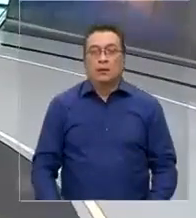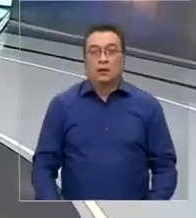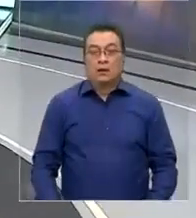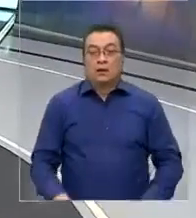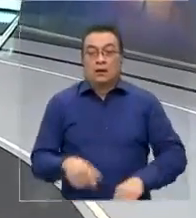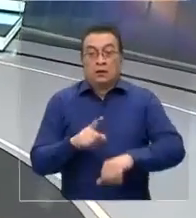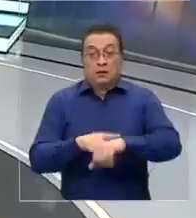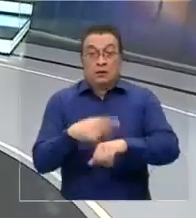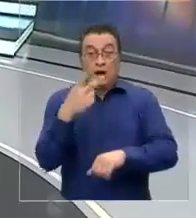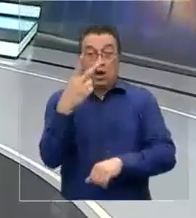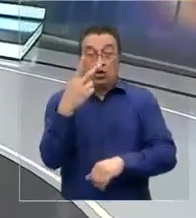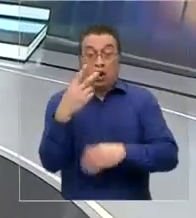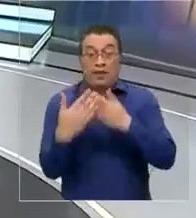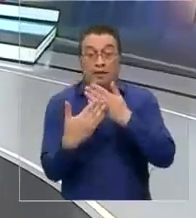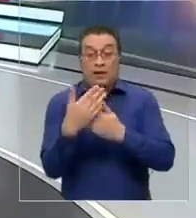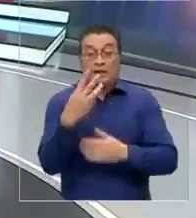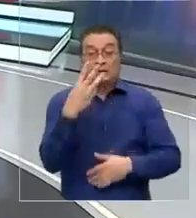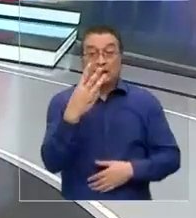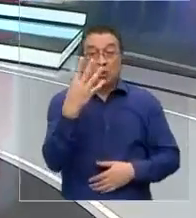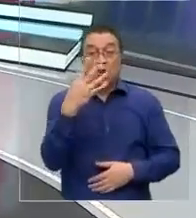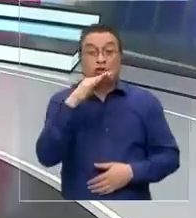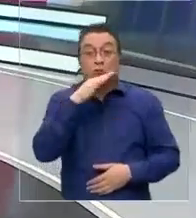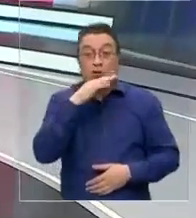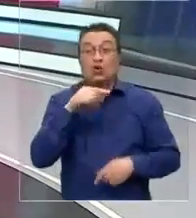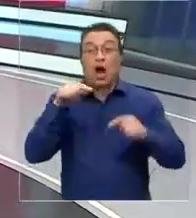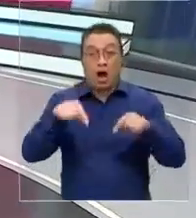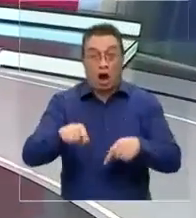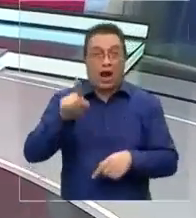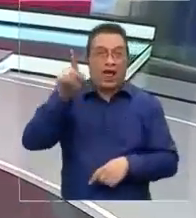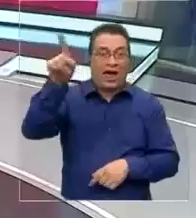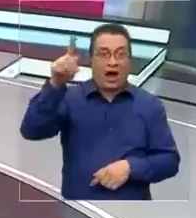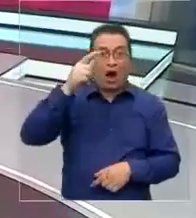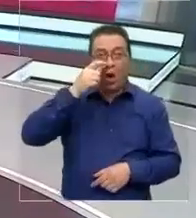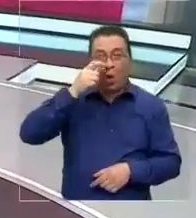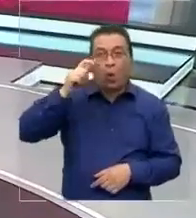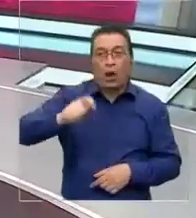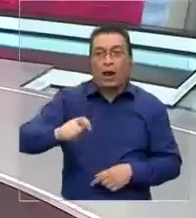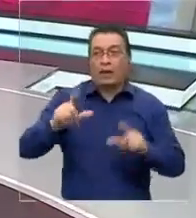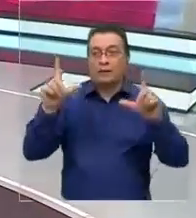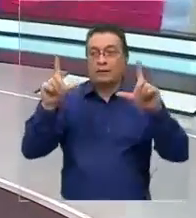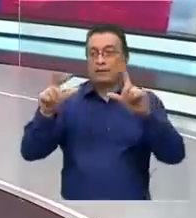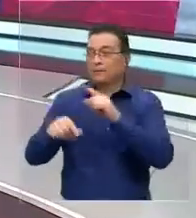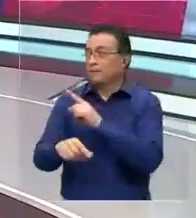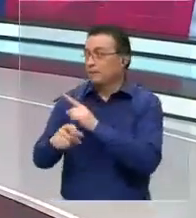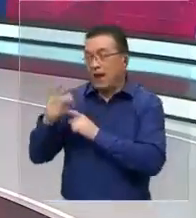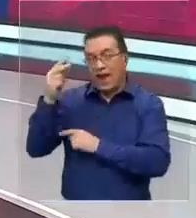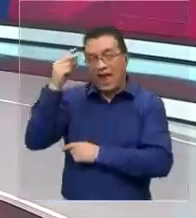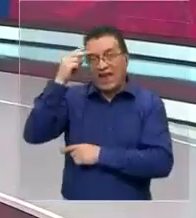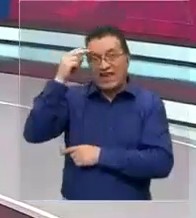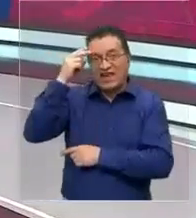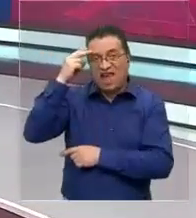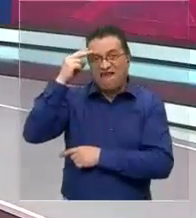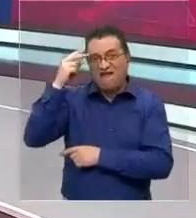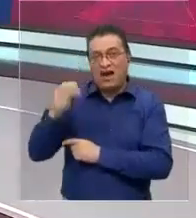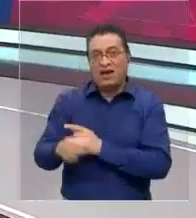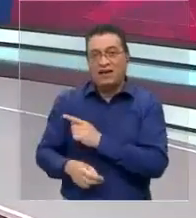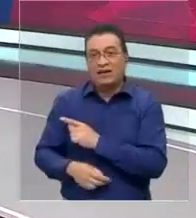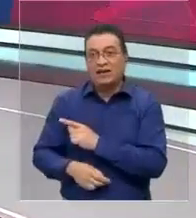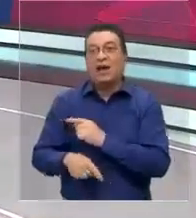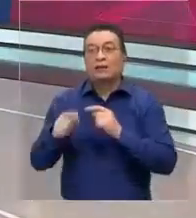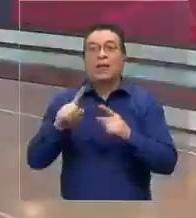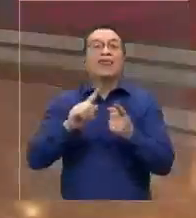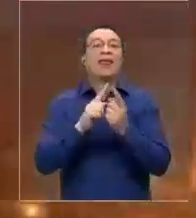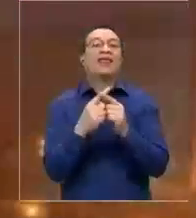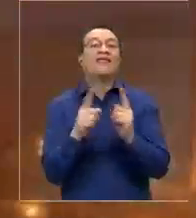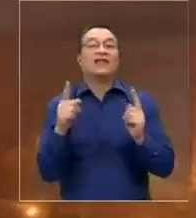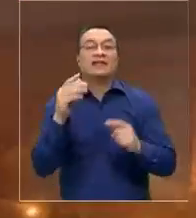Son las 2 de la mañana con 34 minutos a esta hora en Ucrania. Ahí está la imagen de Kiev, que claro, contrario a lo que ocurrió